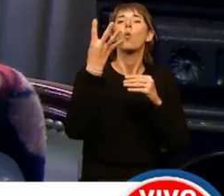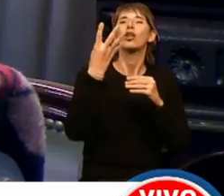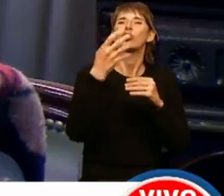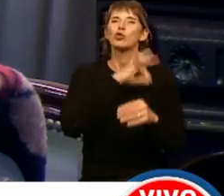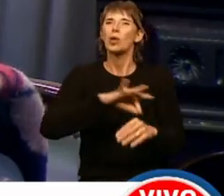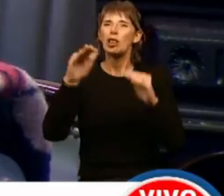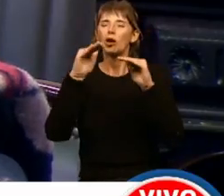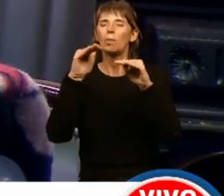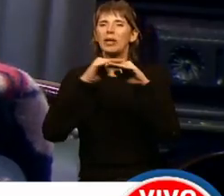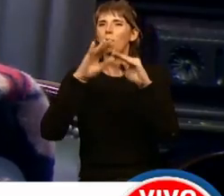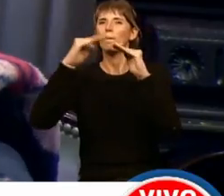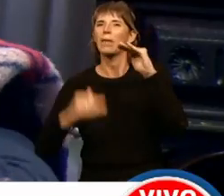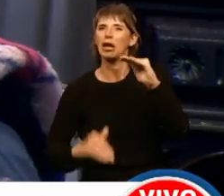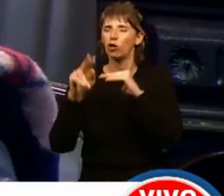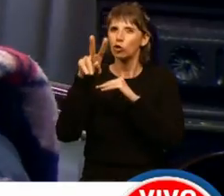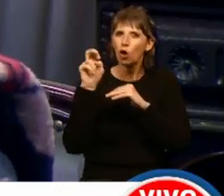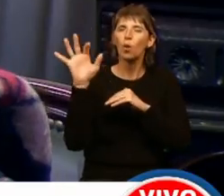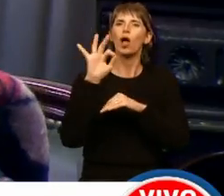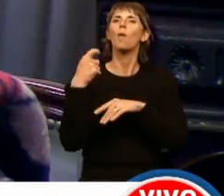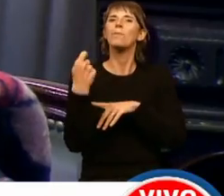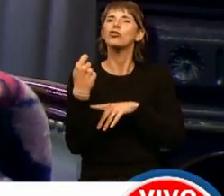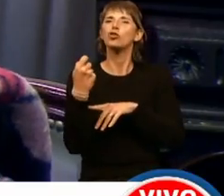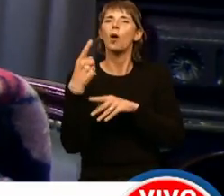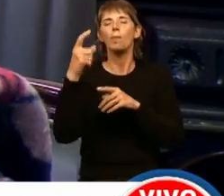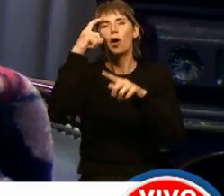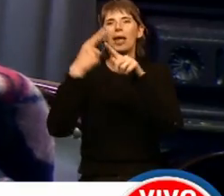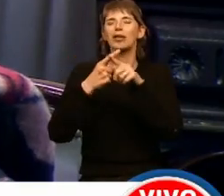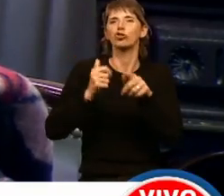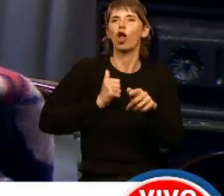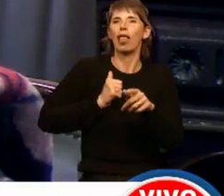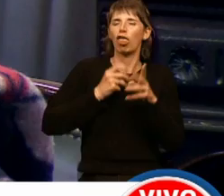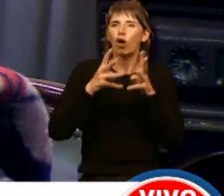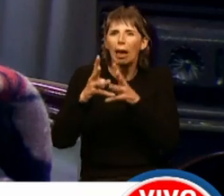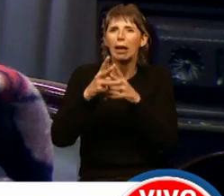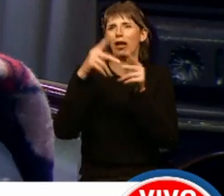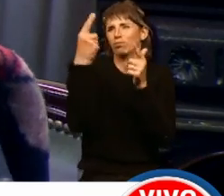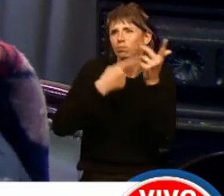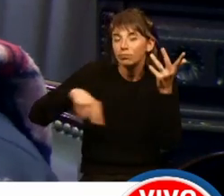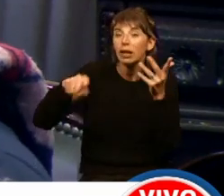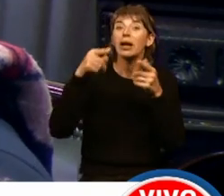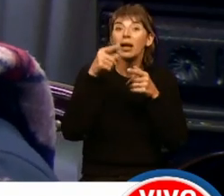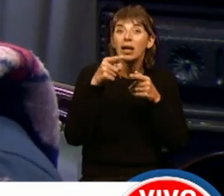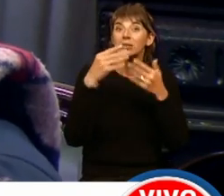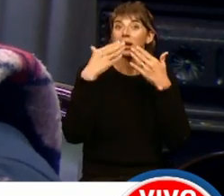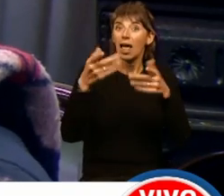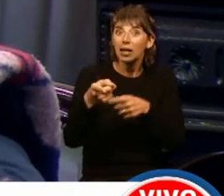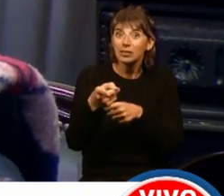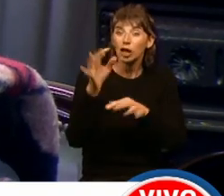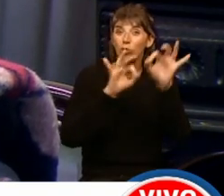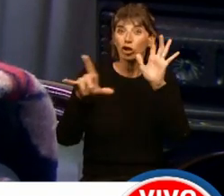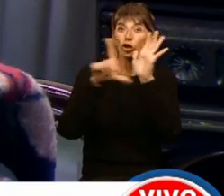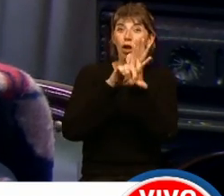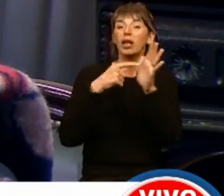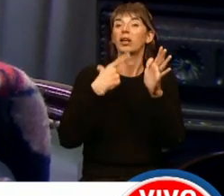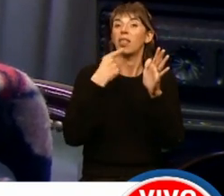pensión de un veterano de guerra una empresa mipyme hay un parámetro objetivo que va a permitir que esa factura de gas le